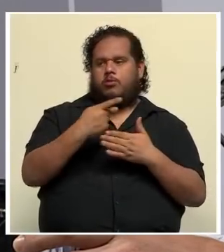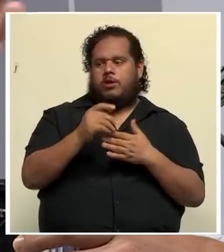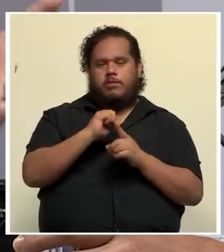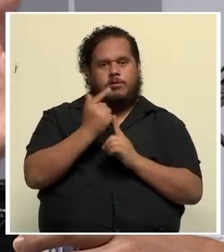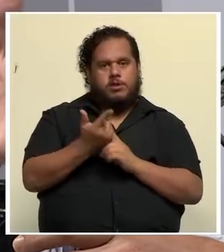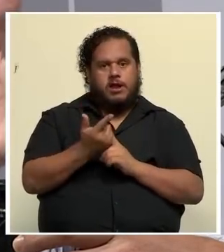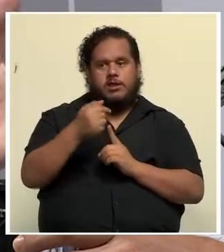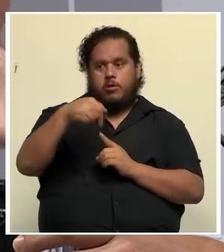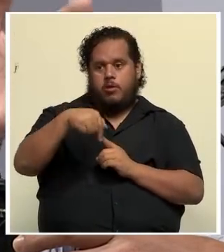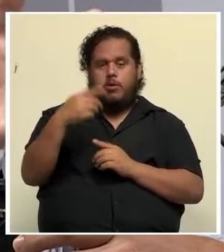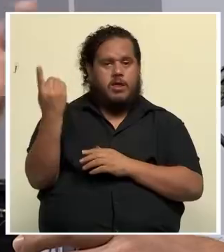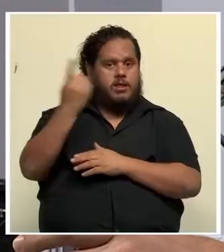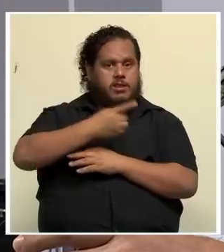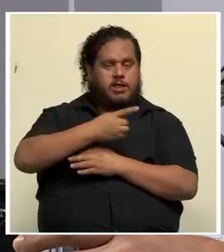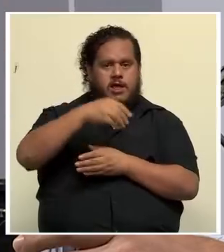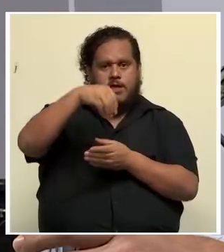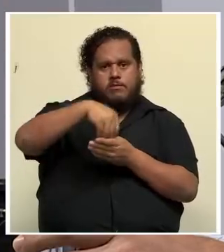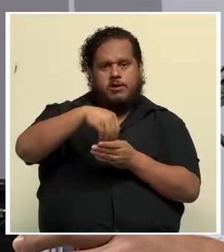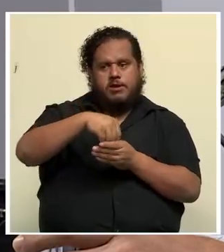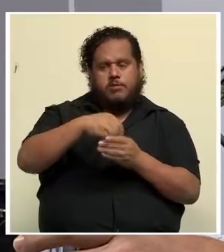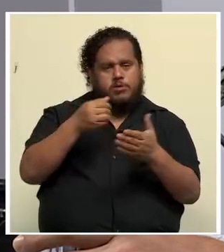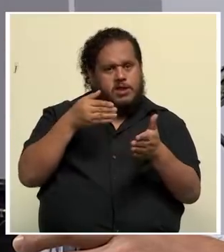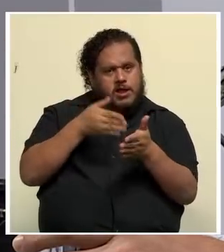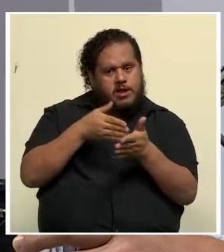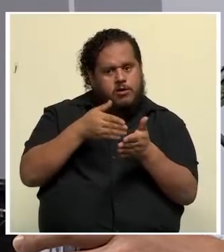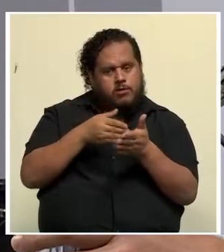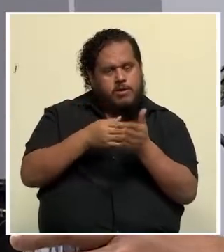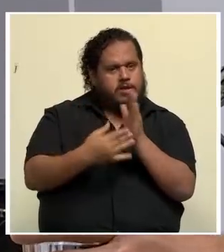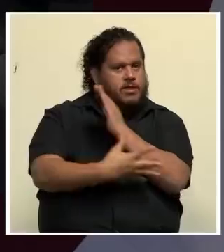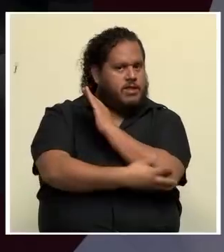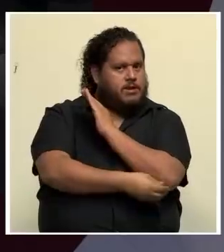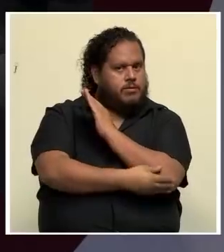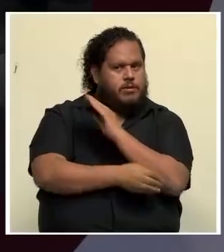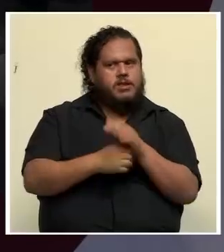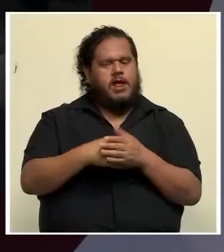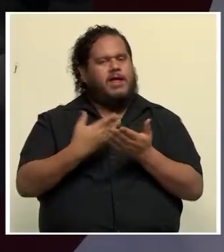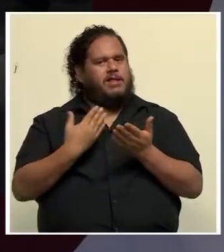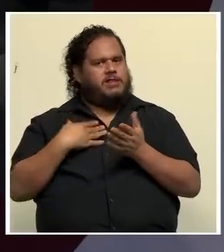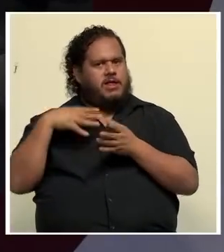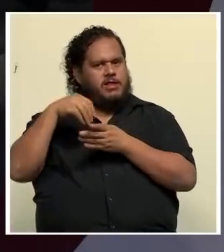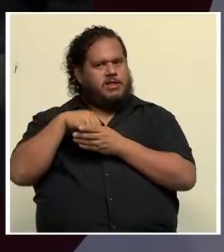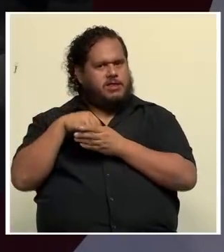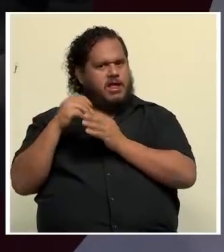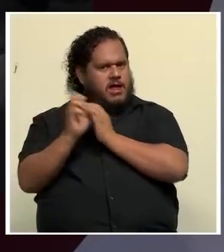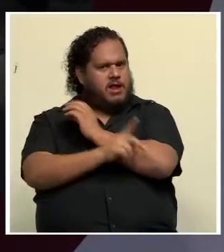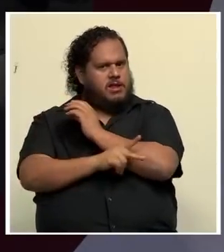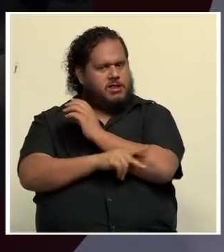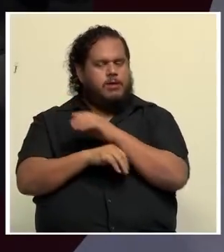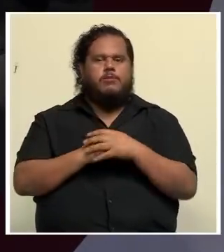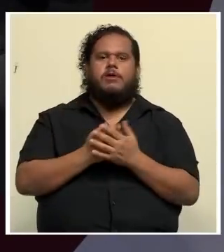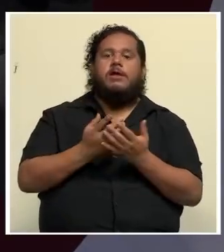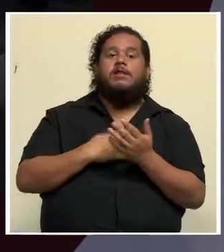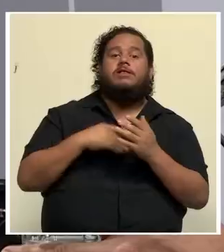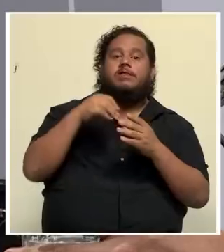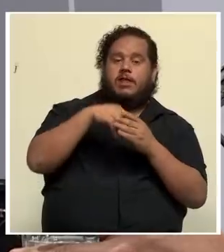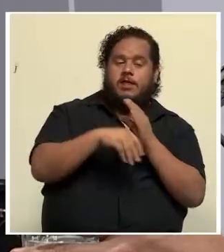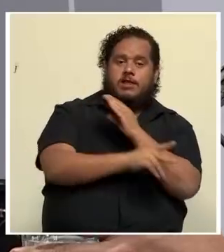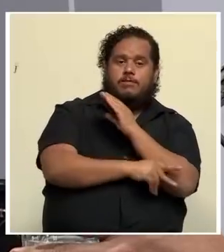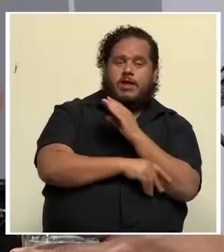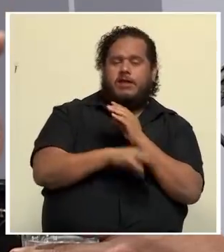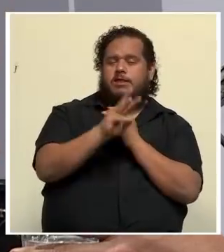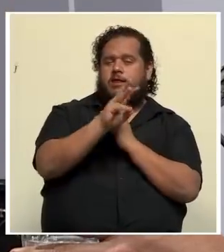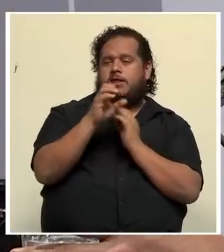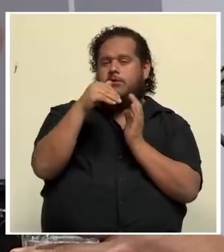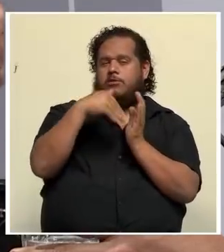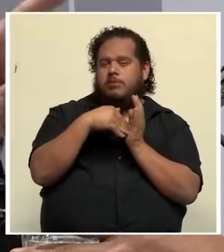día invertimos en el combate de la pobreza. Claro, desde el Estado, José María, no hay otra forma. Desde el Estado, 600.000 millones